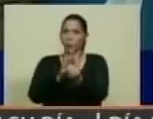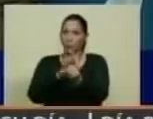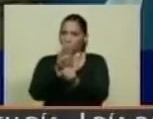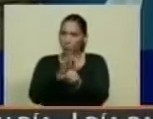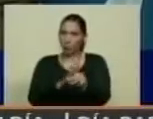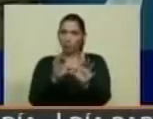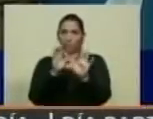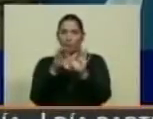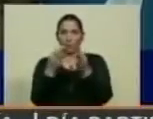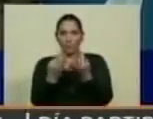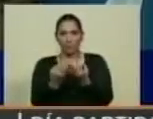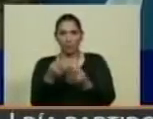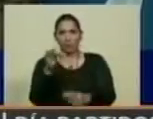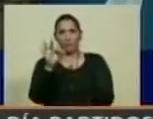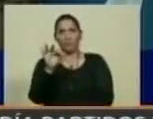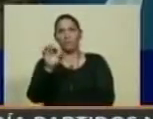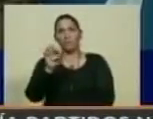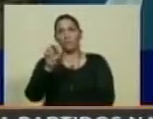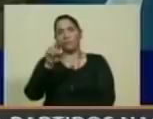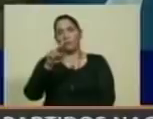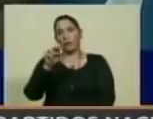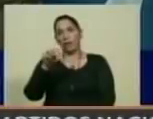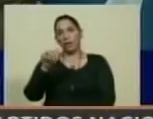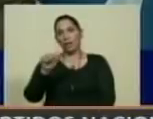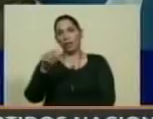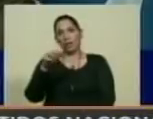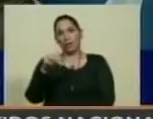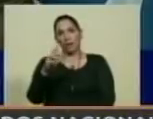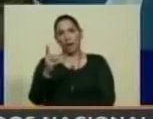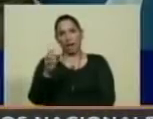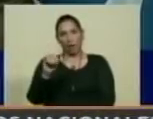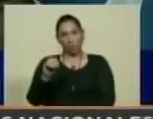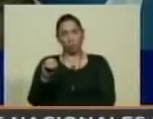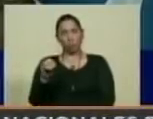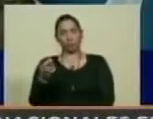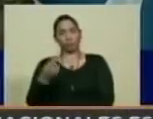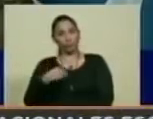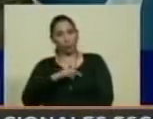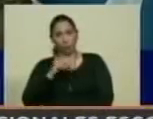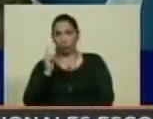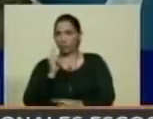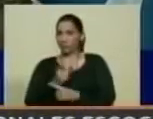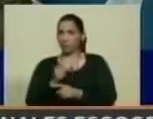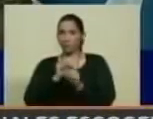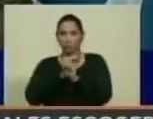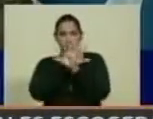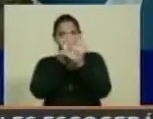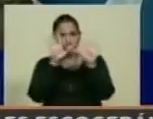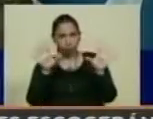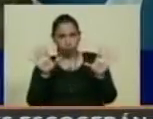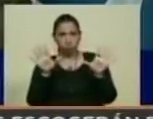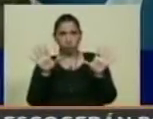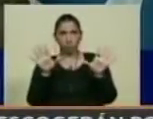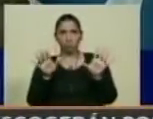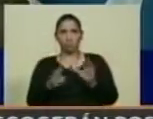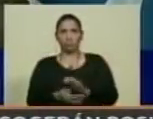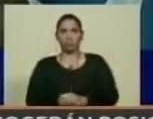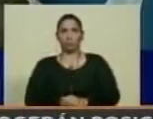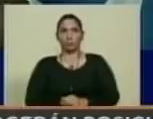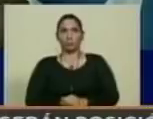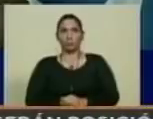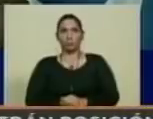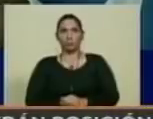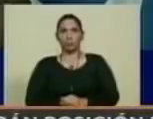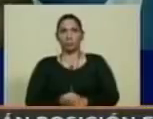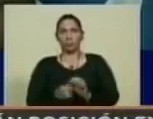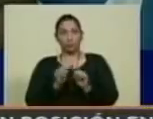de Fernando Albán, que tiendan a esclarecer de manera exhaustiva, de manera